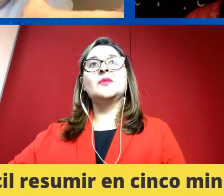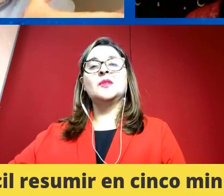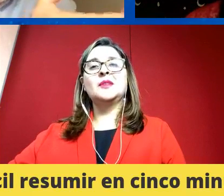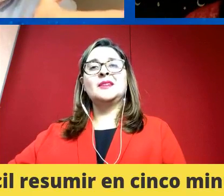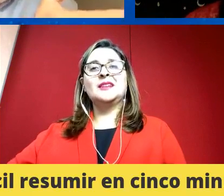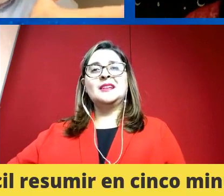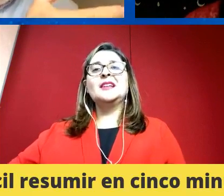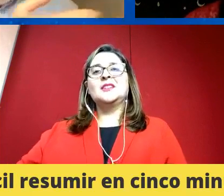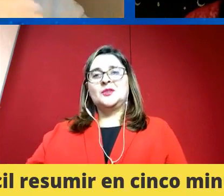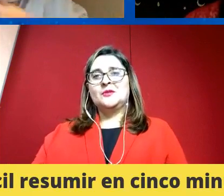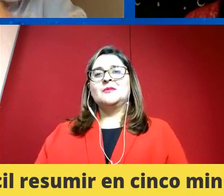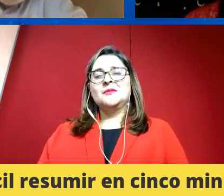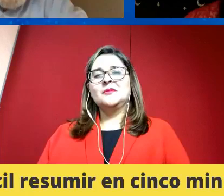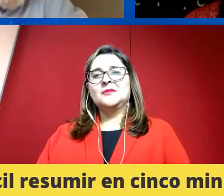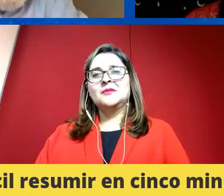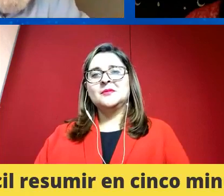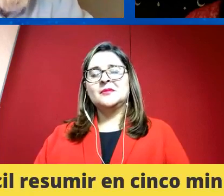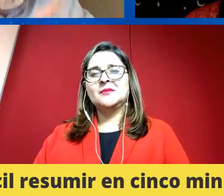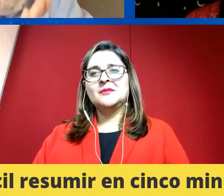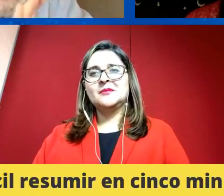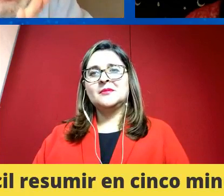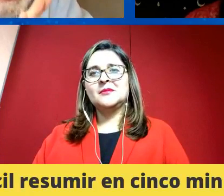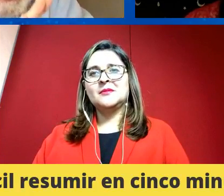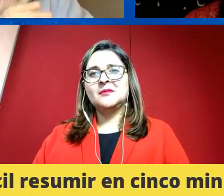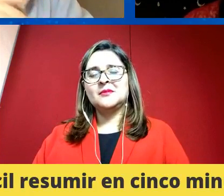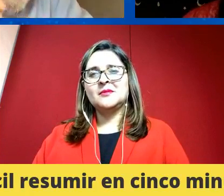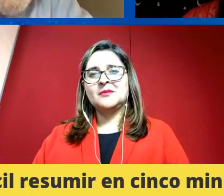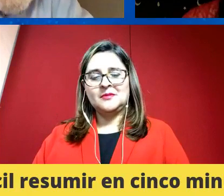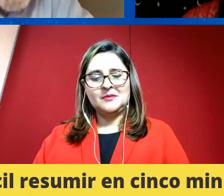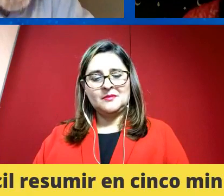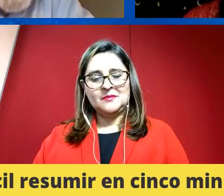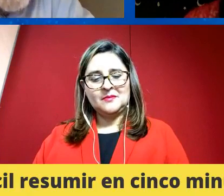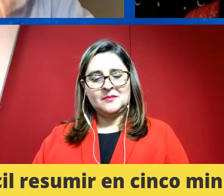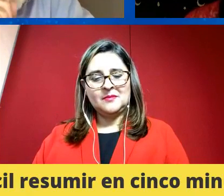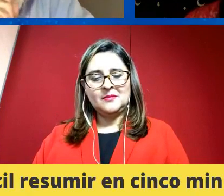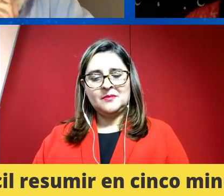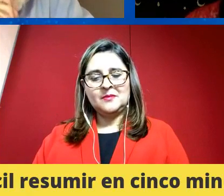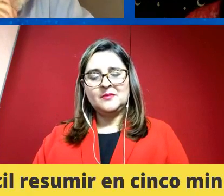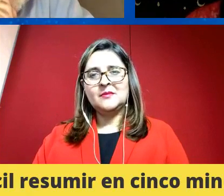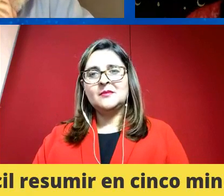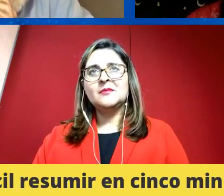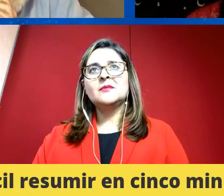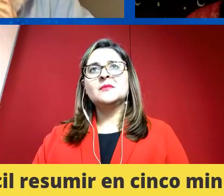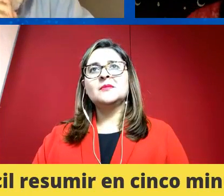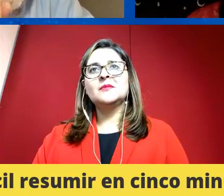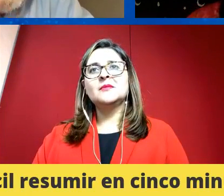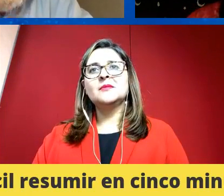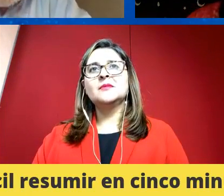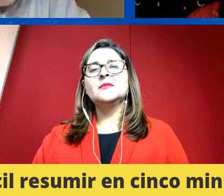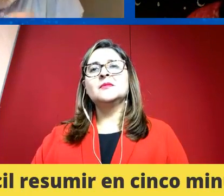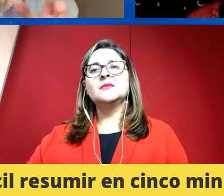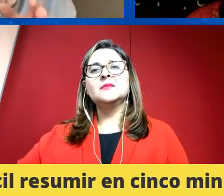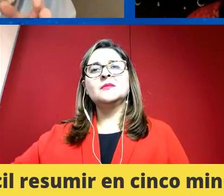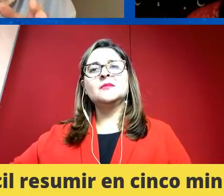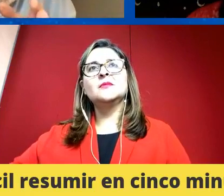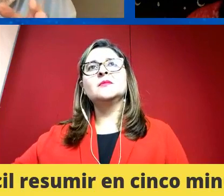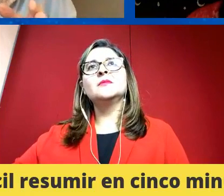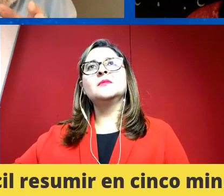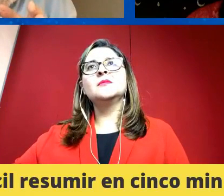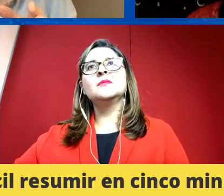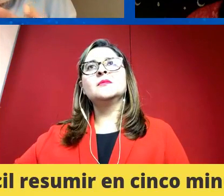están en el Sol, están en otros lados, pero son planetas. De esos 4.000 planetas,